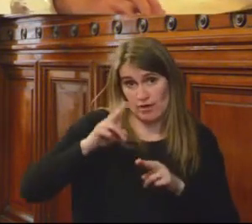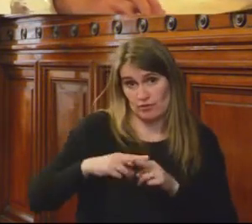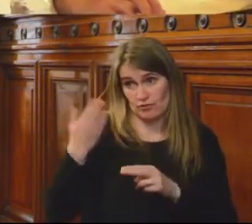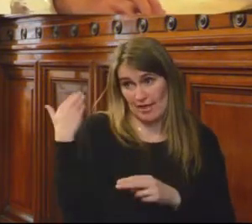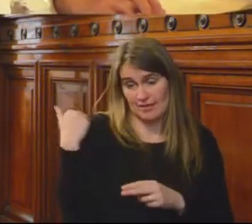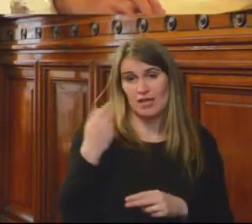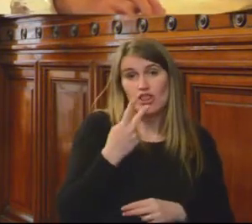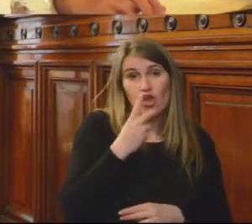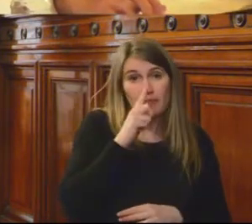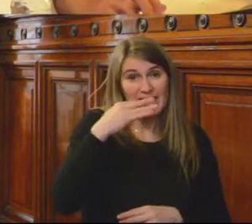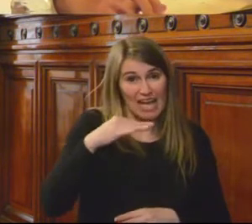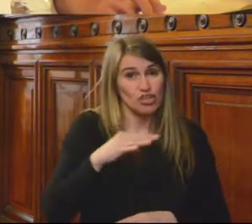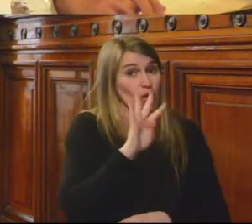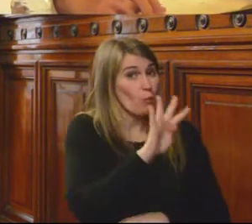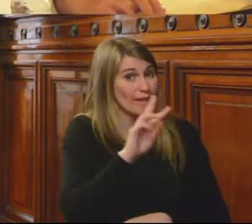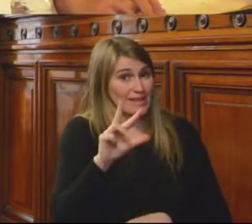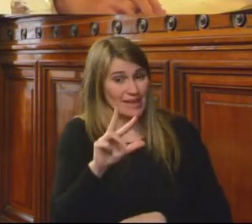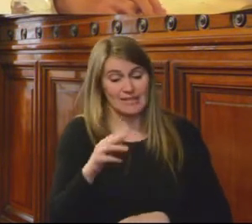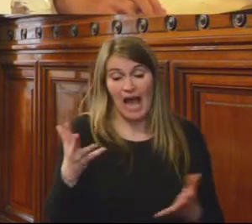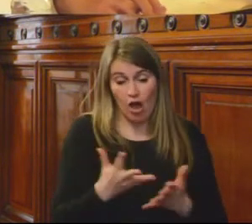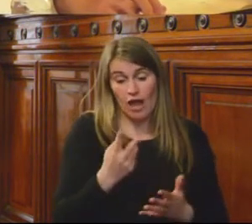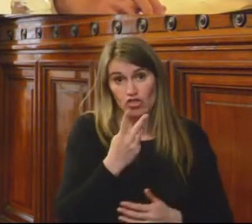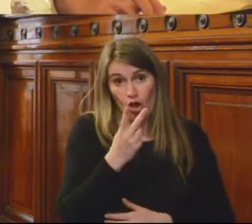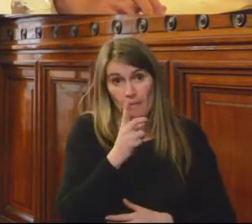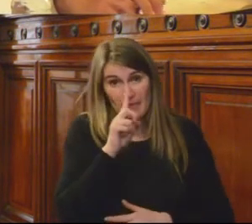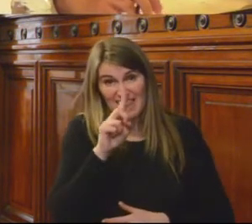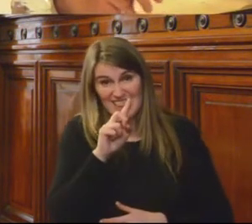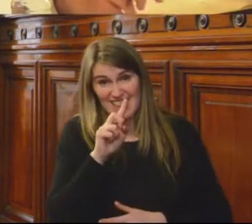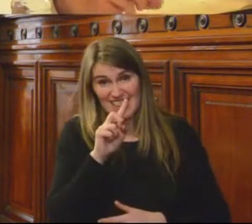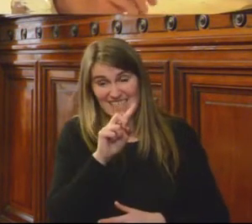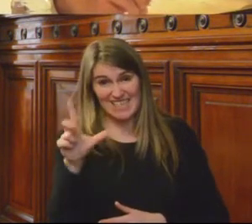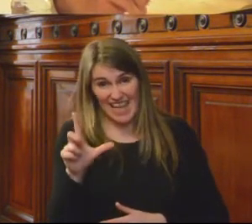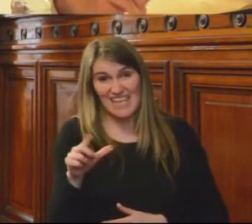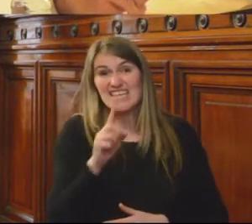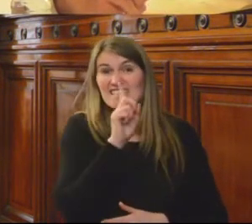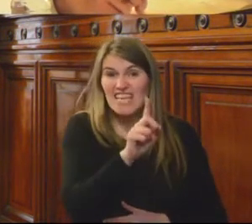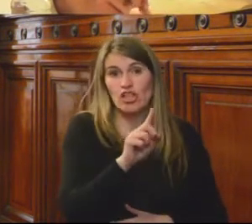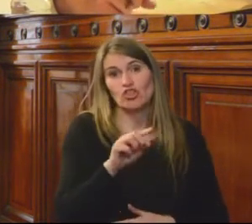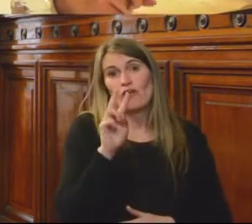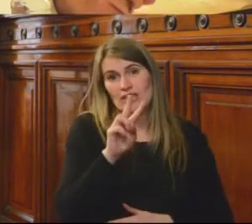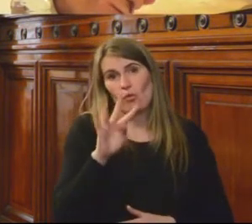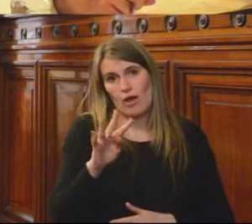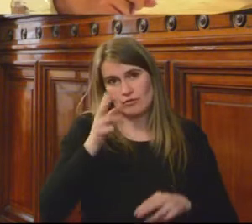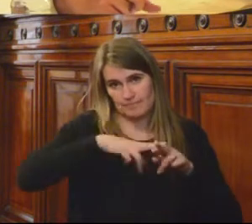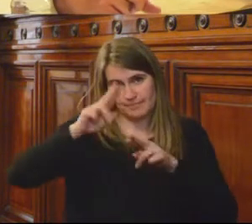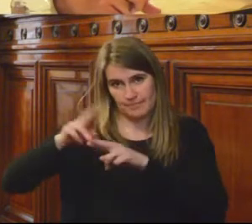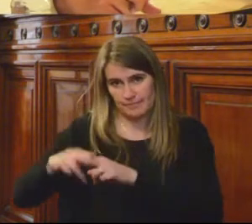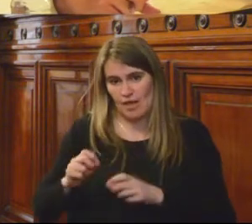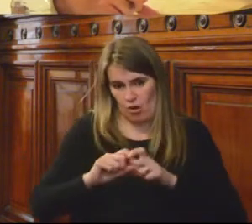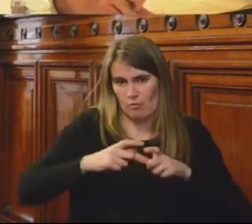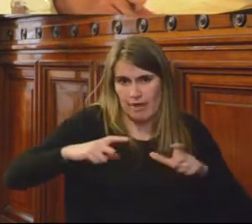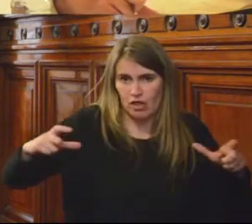fueron 43, en 2017 lamentablemente fueron 124, lo cual demuestra, como ya les decía, el aumento de la letalidad